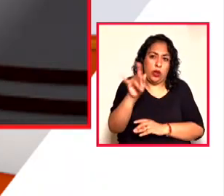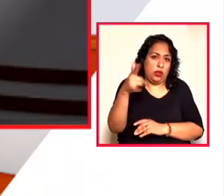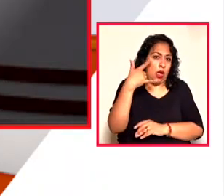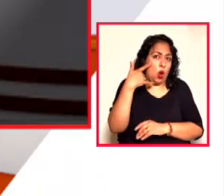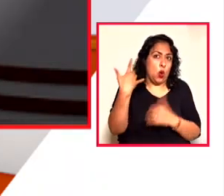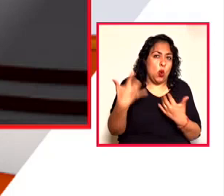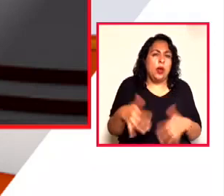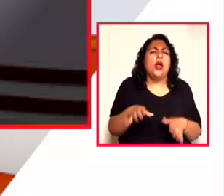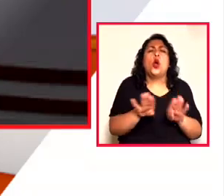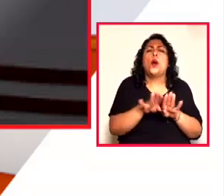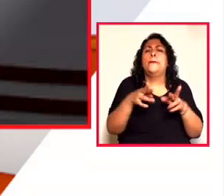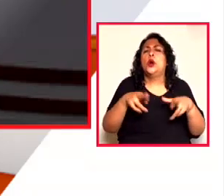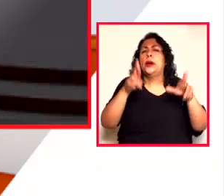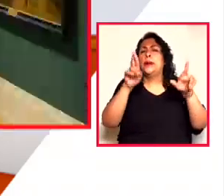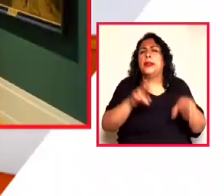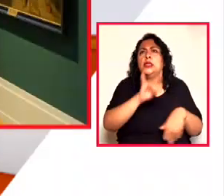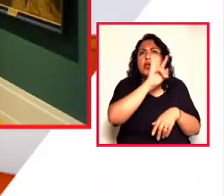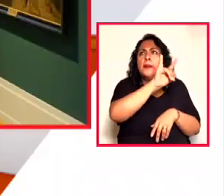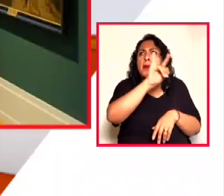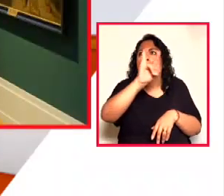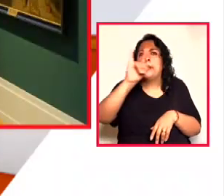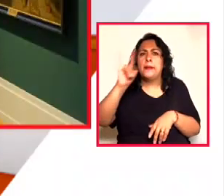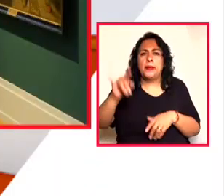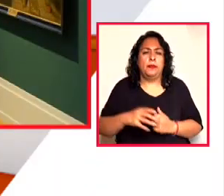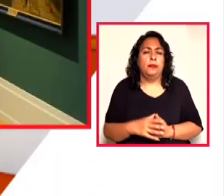representado en estas obras?